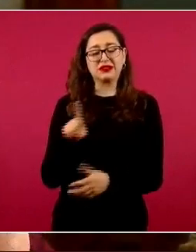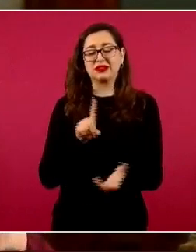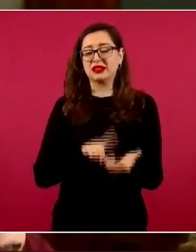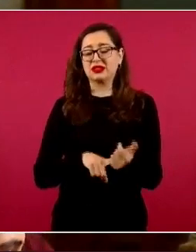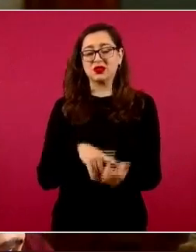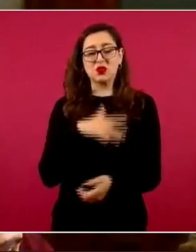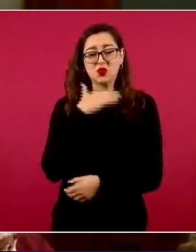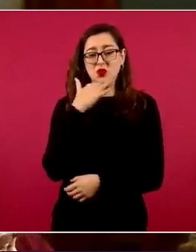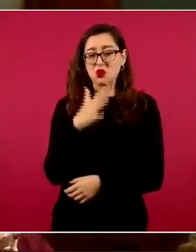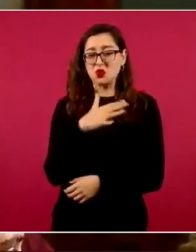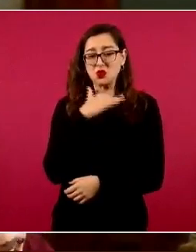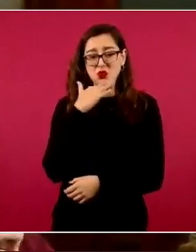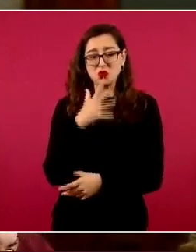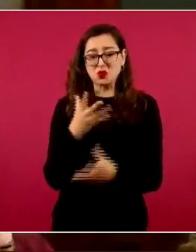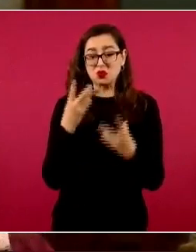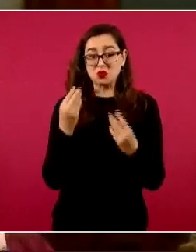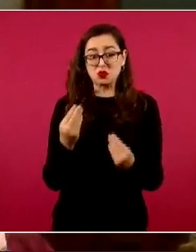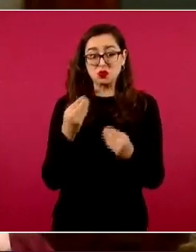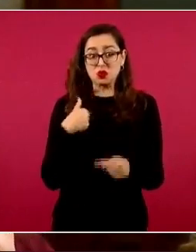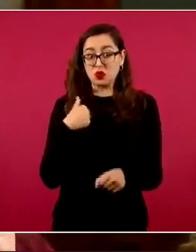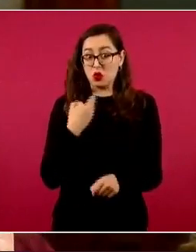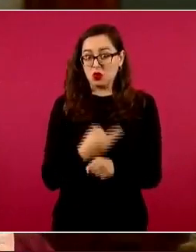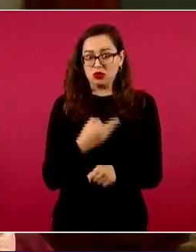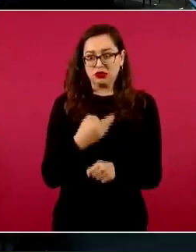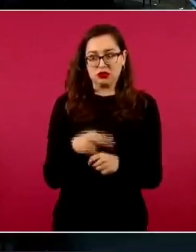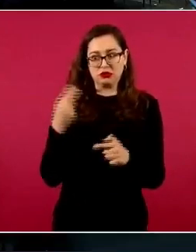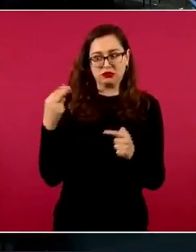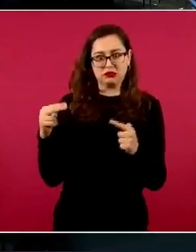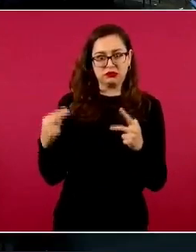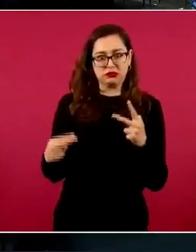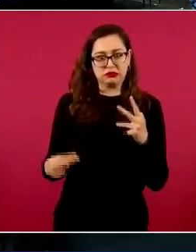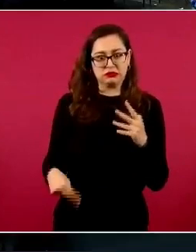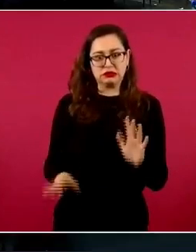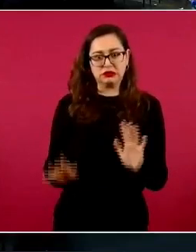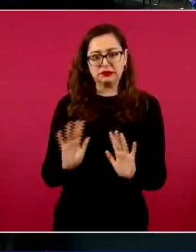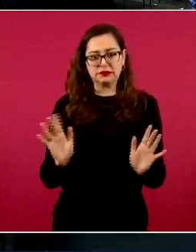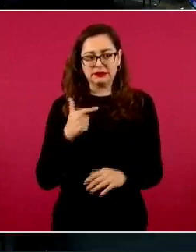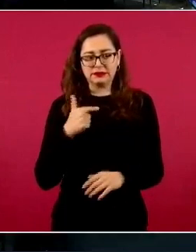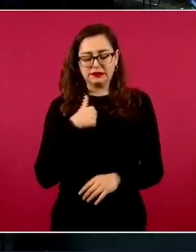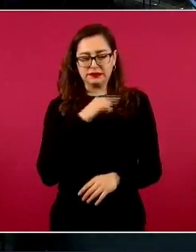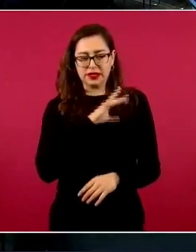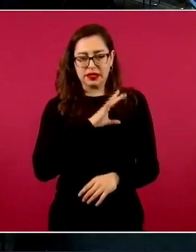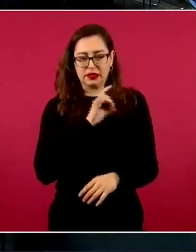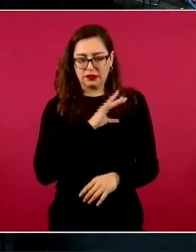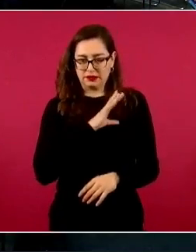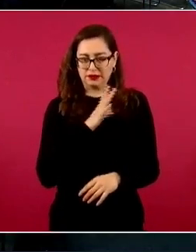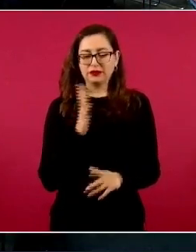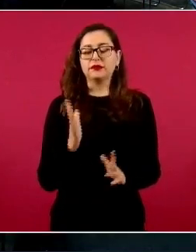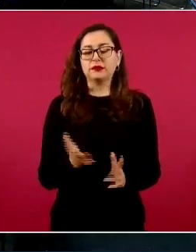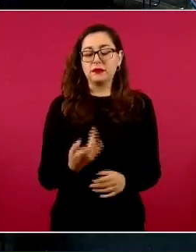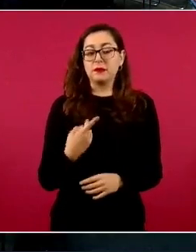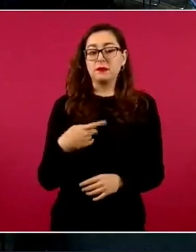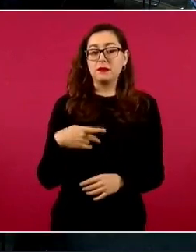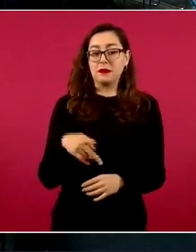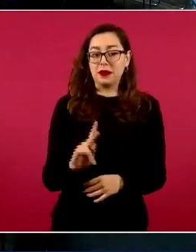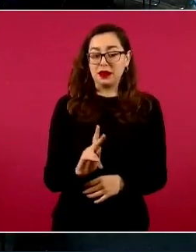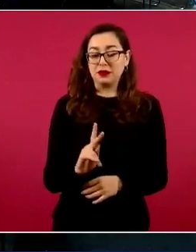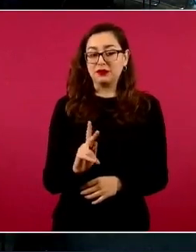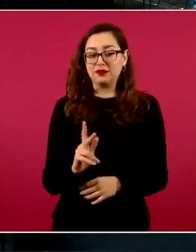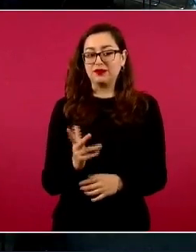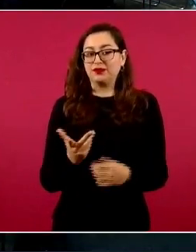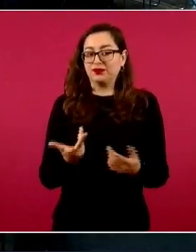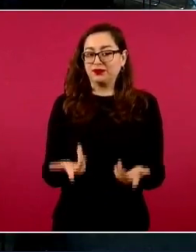no los voy a decir aquí por cuestiones de seguridad. Sin embargo, también quiero decirle, quisiera saber, usted ya dijo hace rato, cómo